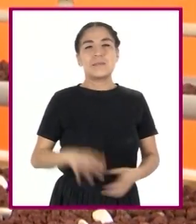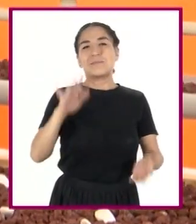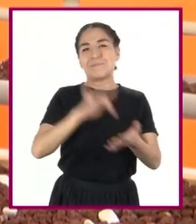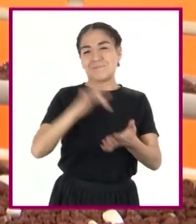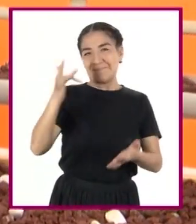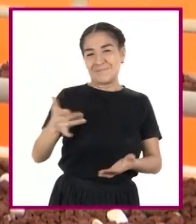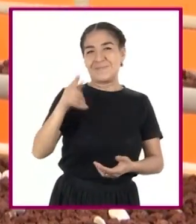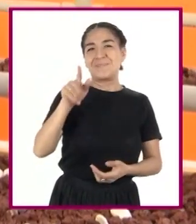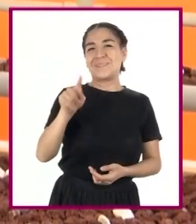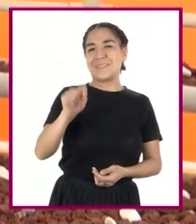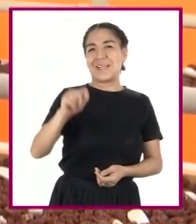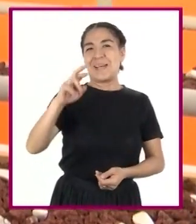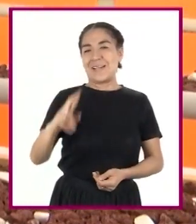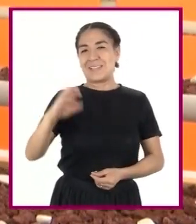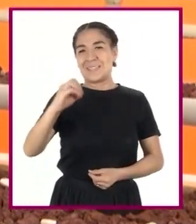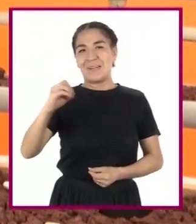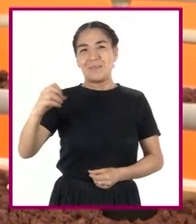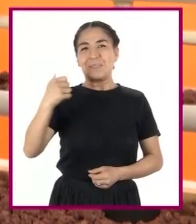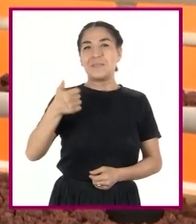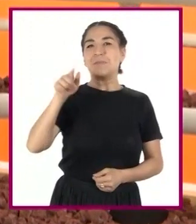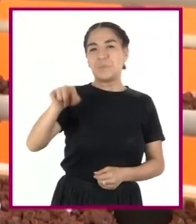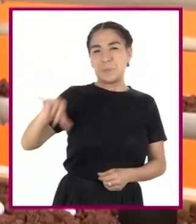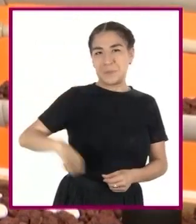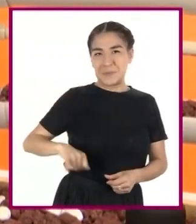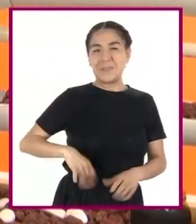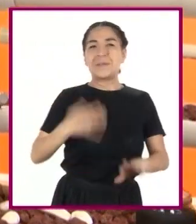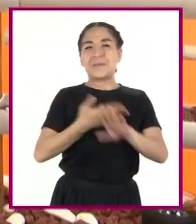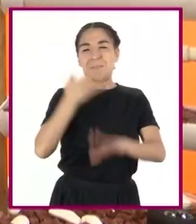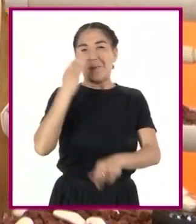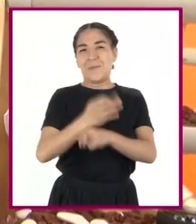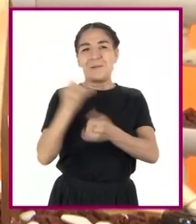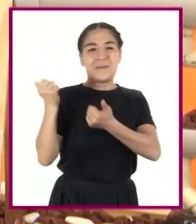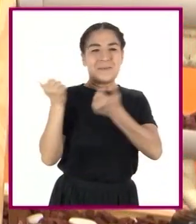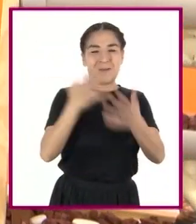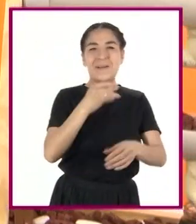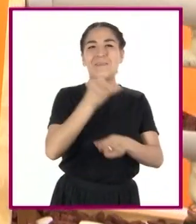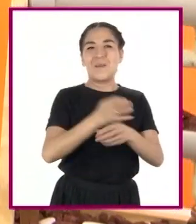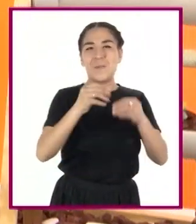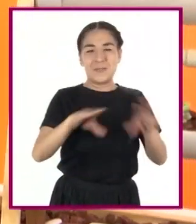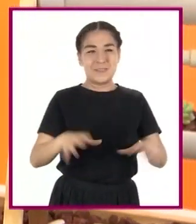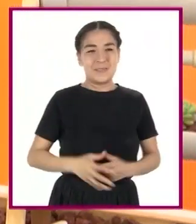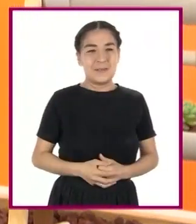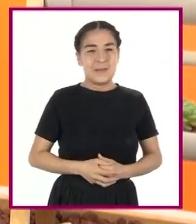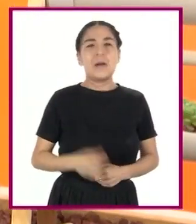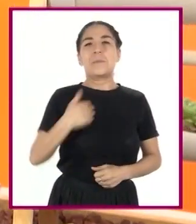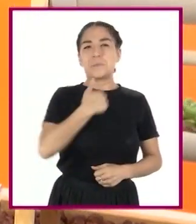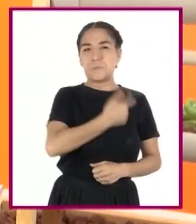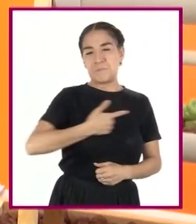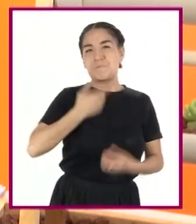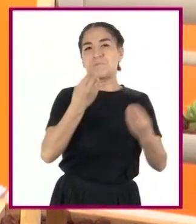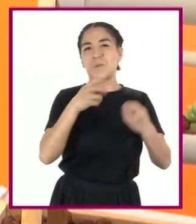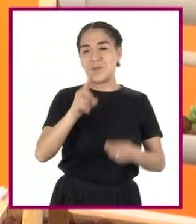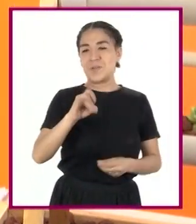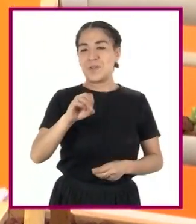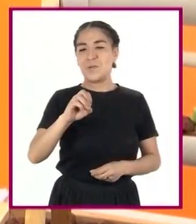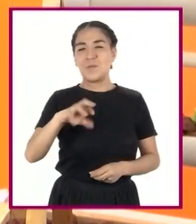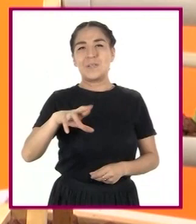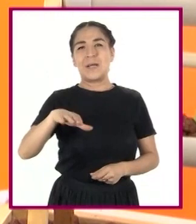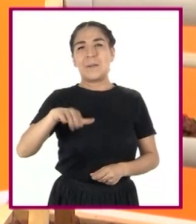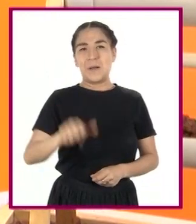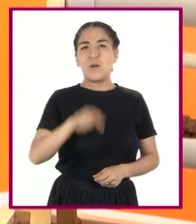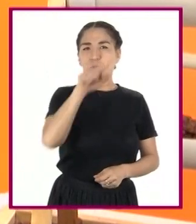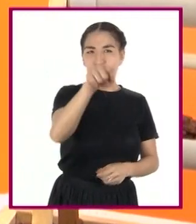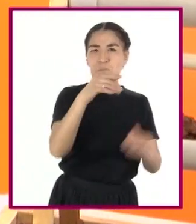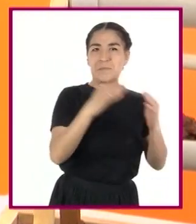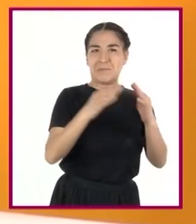Gracias, TR06. Es muy interesante la información que nos traes. A mí me gustan mucho los dioramas. ¿Ustedes en casa han